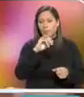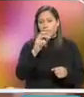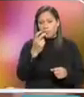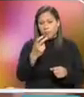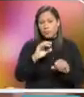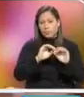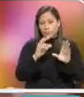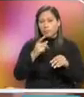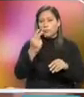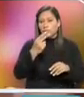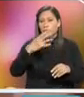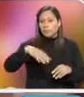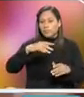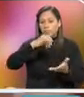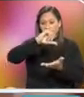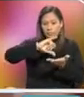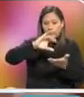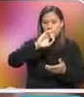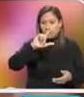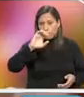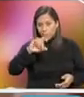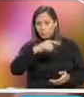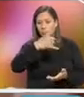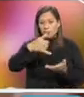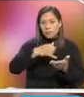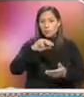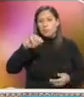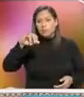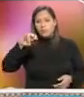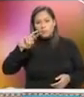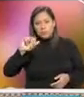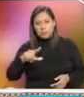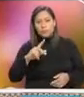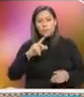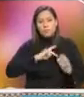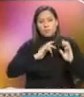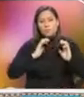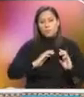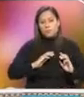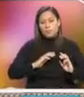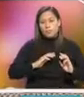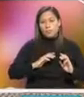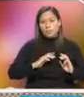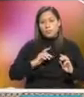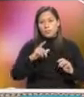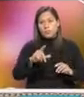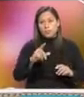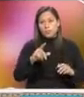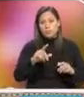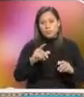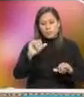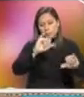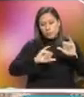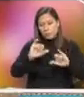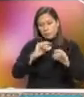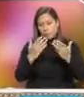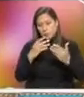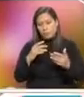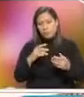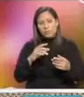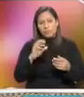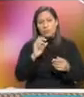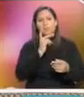Exactamente, tienes que buscar que sean óleos. Si son aceites minerales o ese tipo de cosas, el cuerpo no está hecho de cosas minerales, ni de químicas,